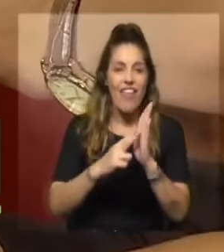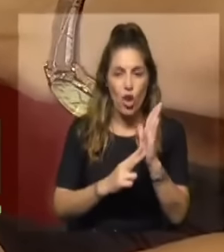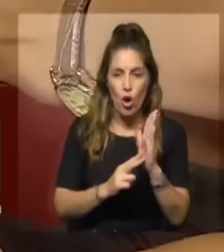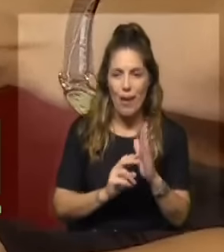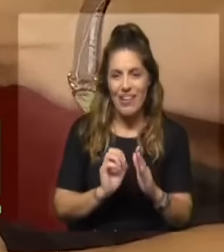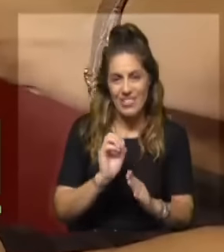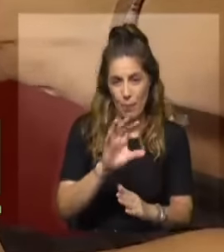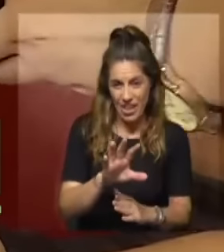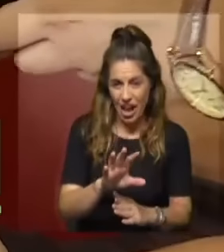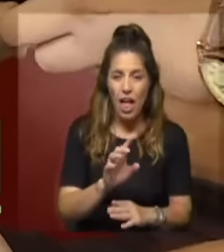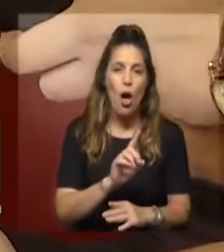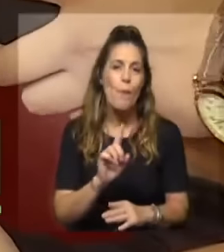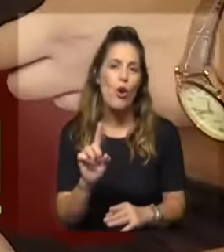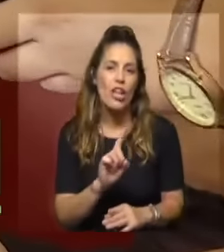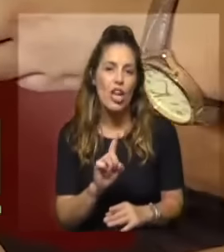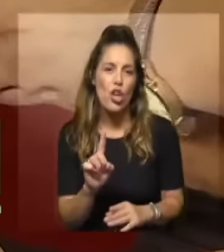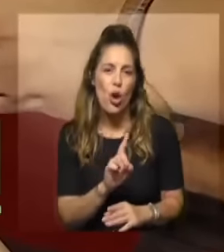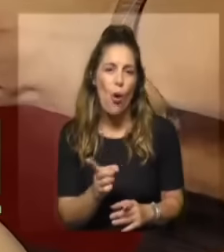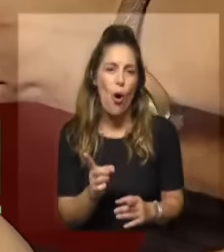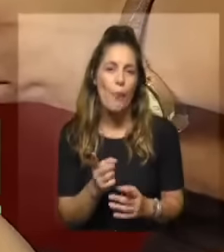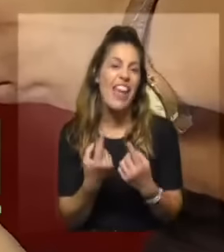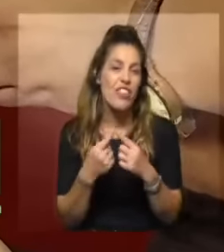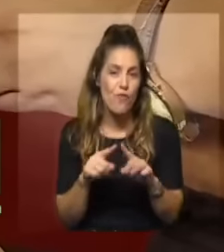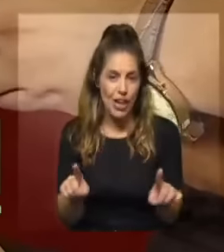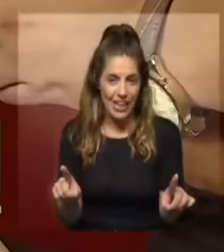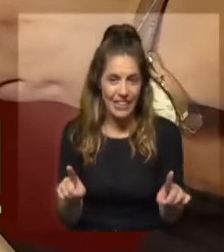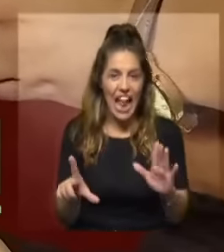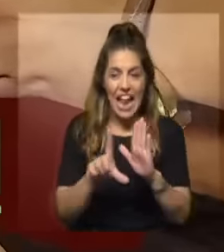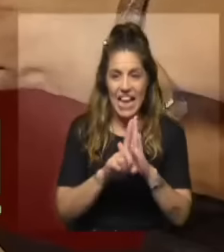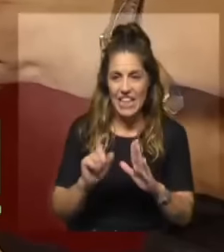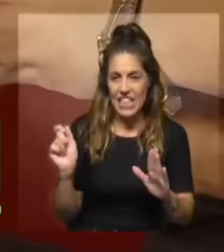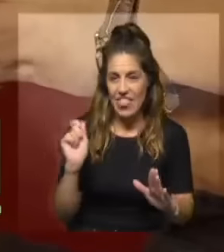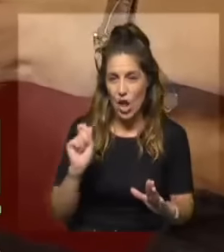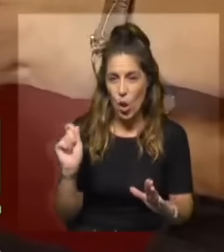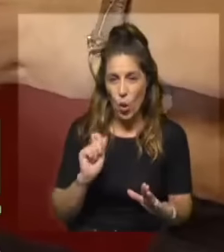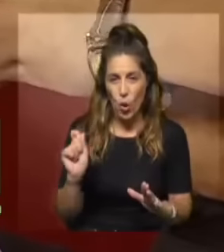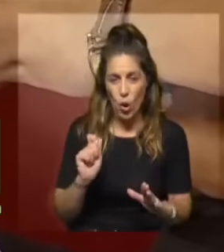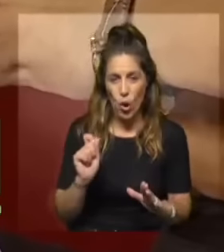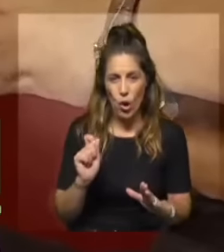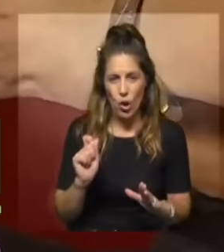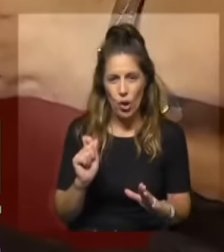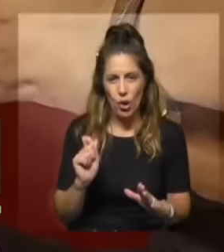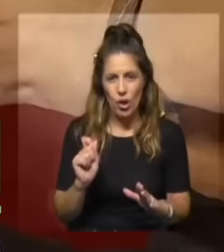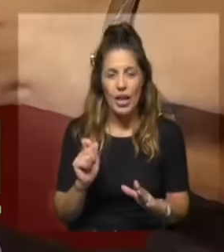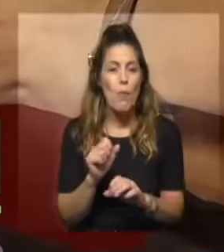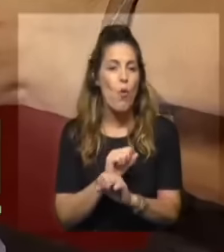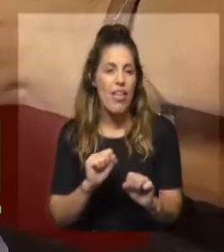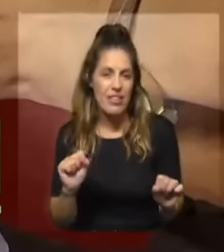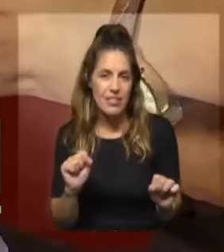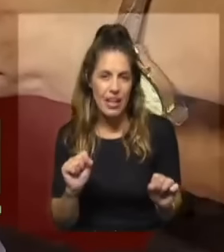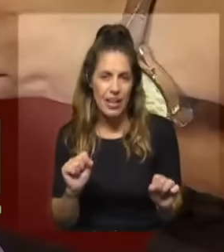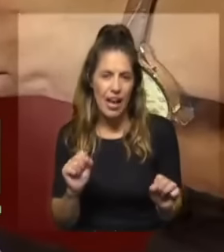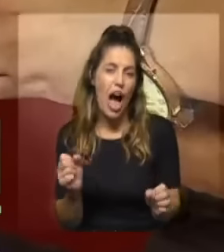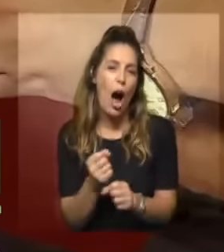obviamente no es eh lo mismo tener leyes de Urgente consideración que lo que puede ser